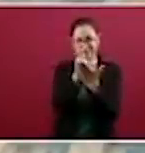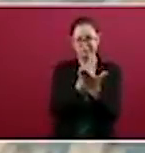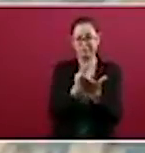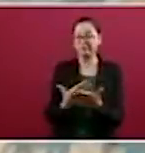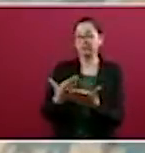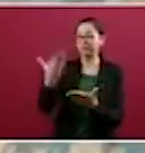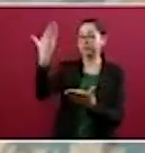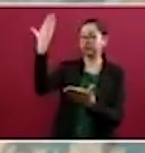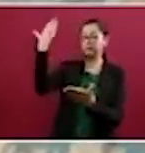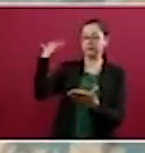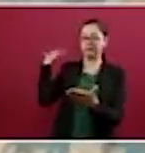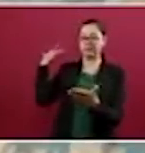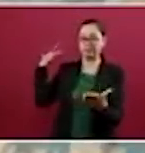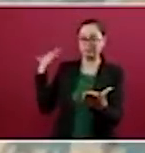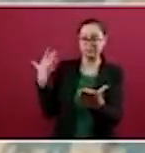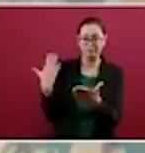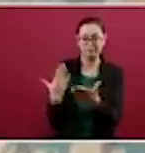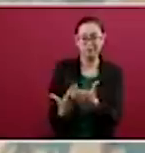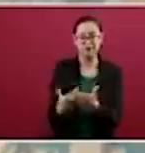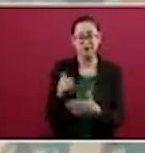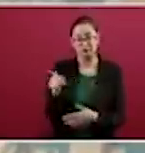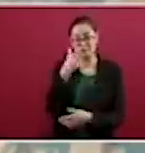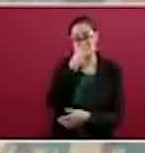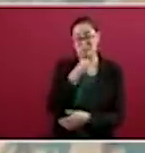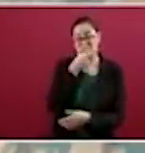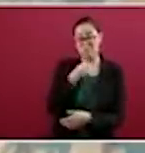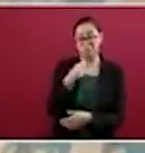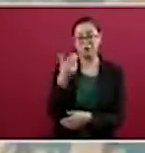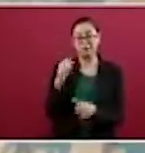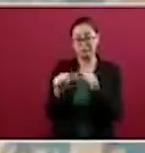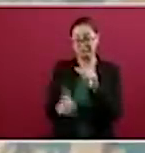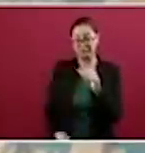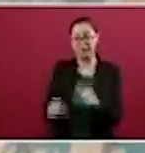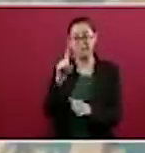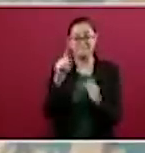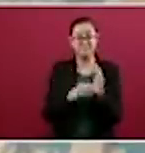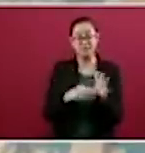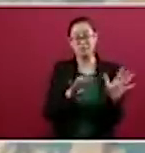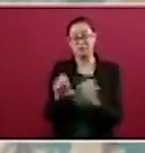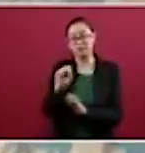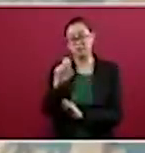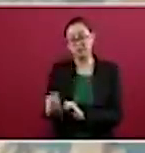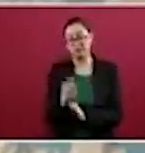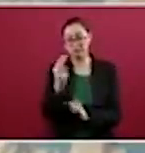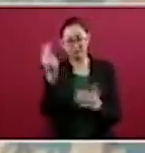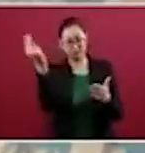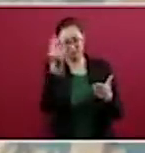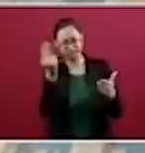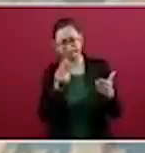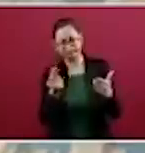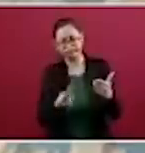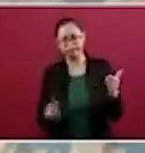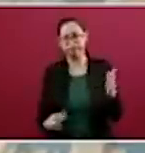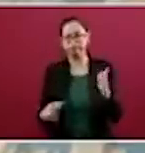de los 60 del siglo pasado. González Camarena creó en 1962 una pieza única